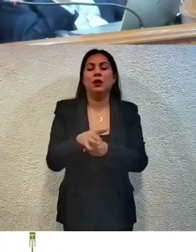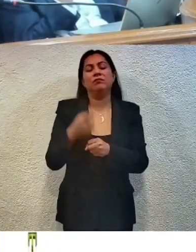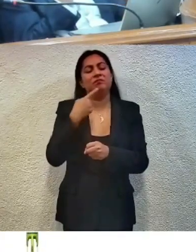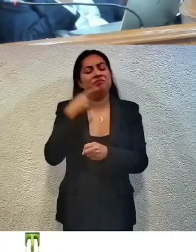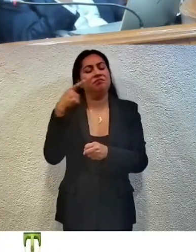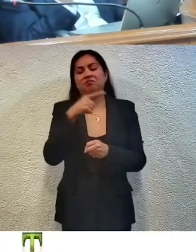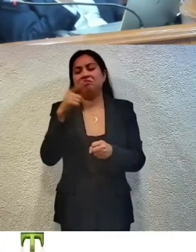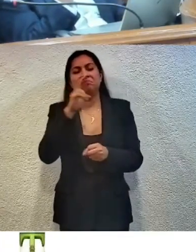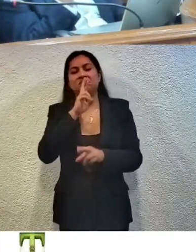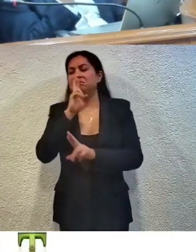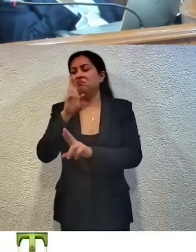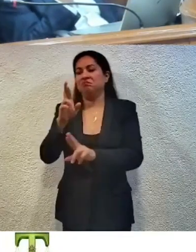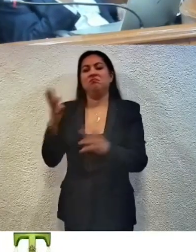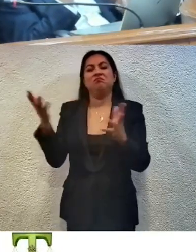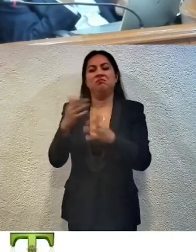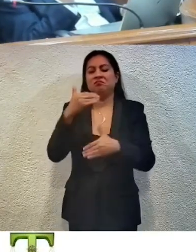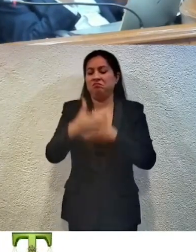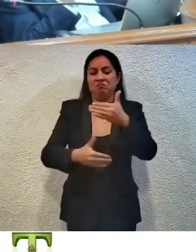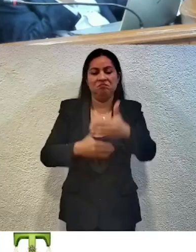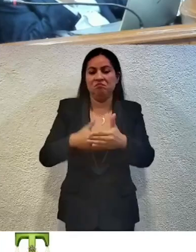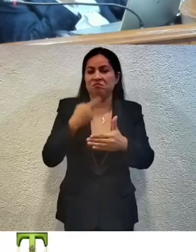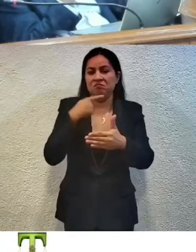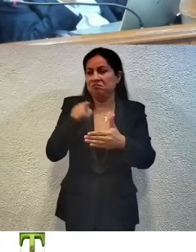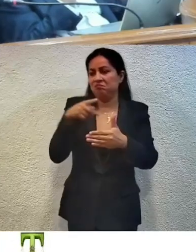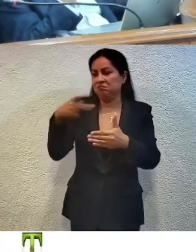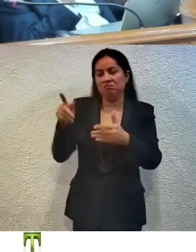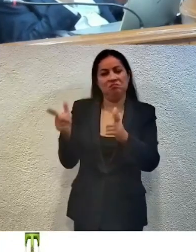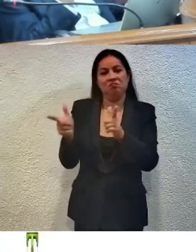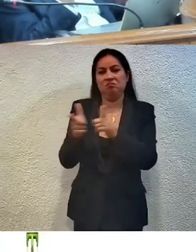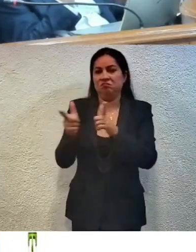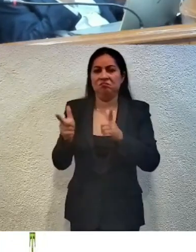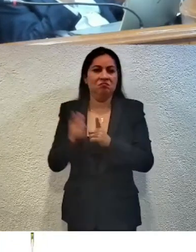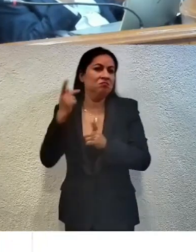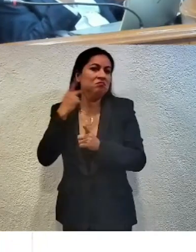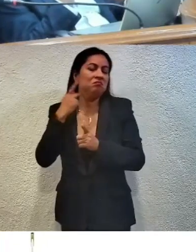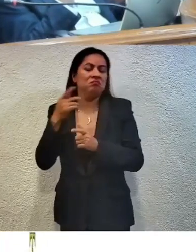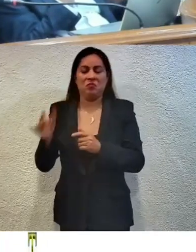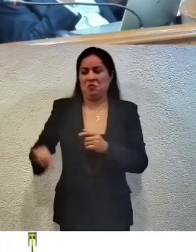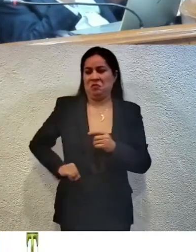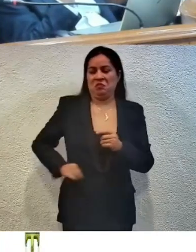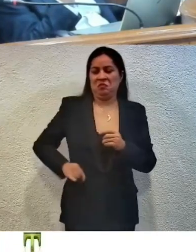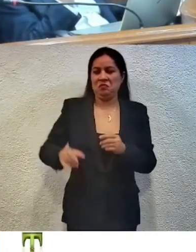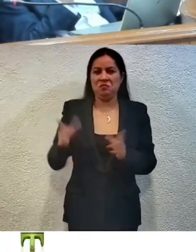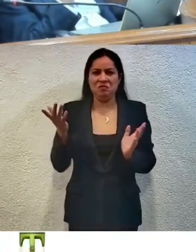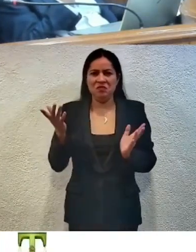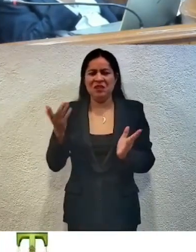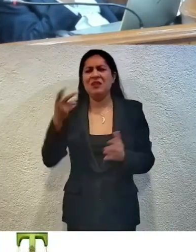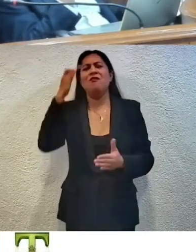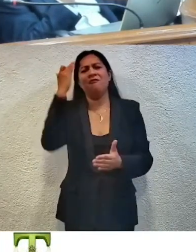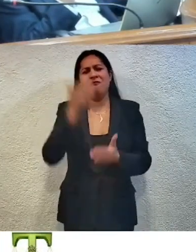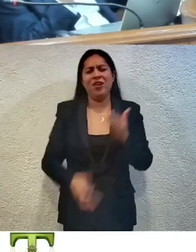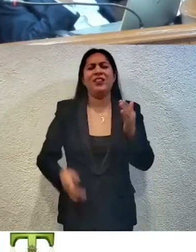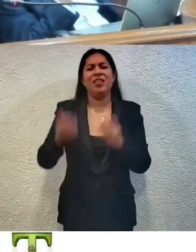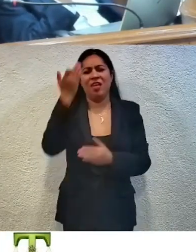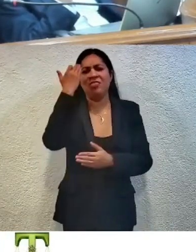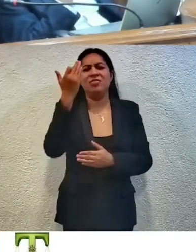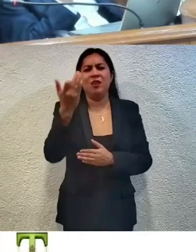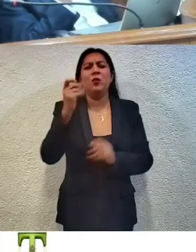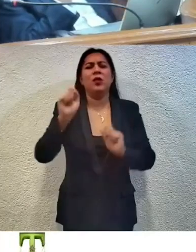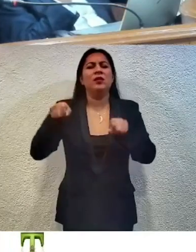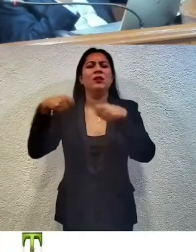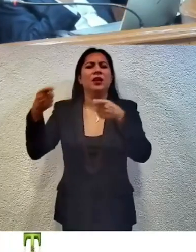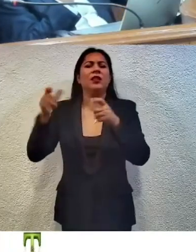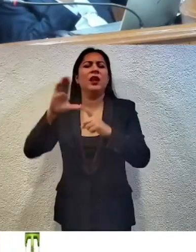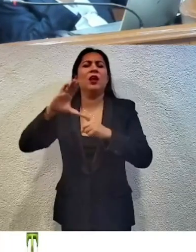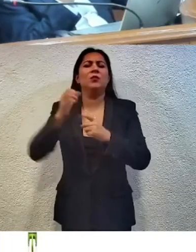la resolución que declaró improcedente su queja intrapartidista por falta de interés jurídico y extemporaneidad, emitida por la